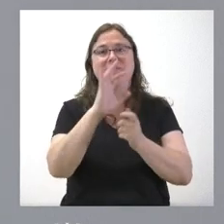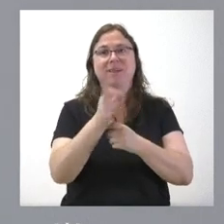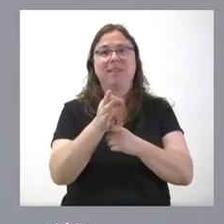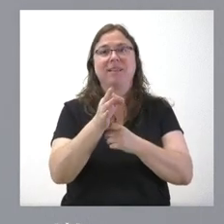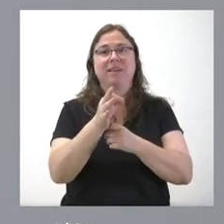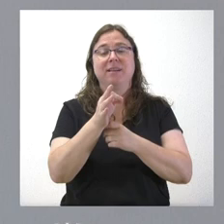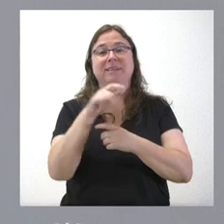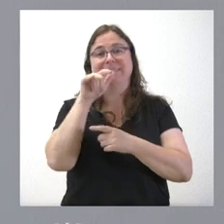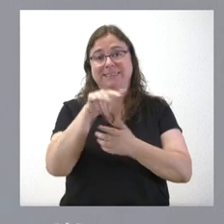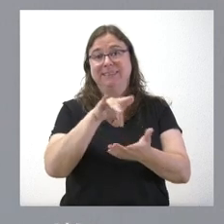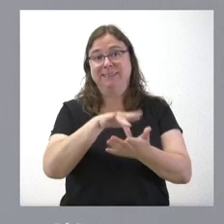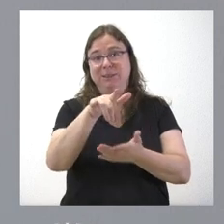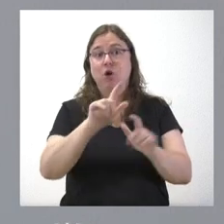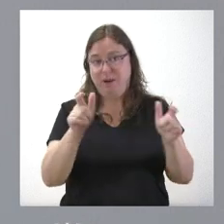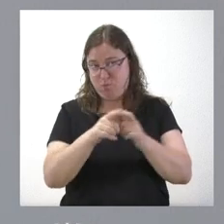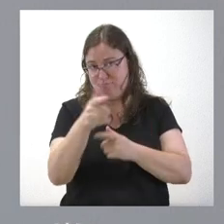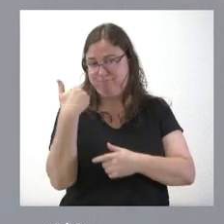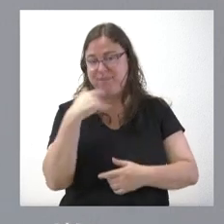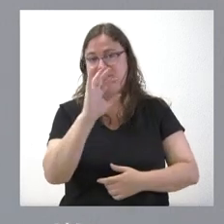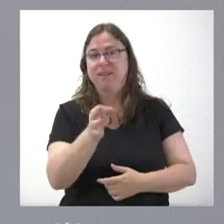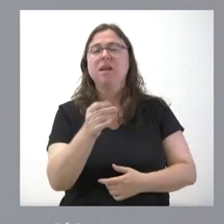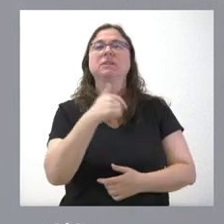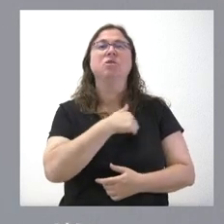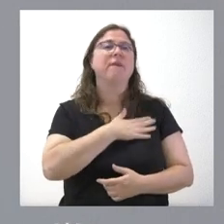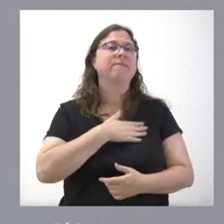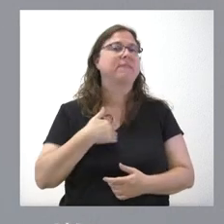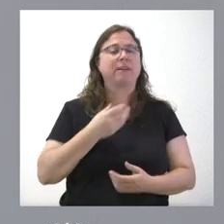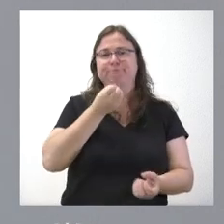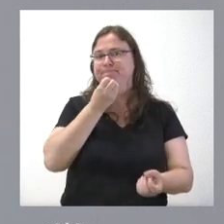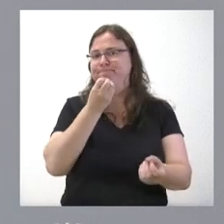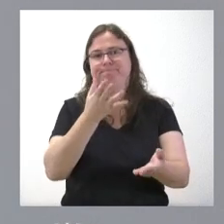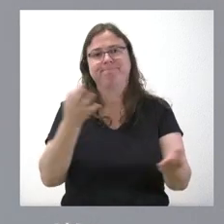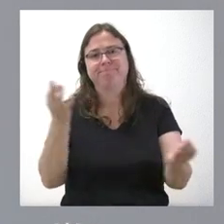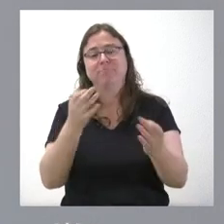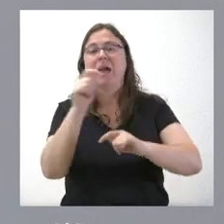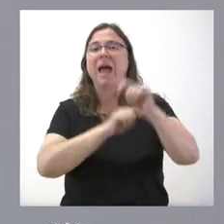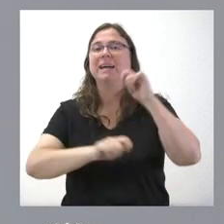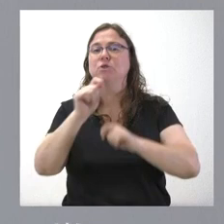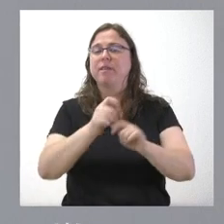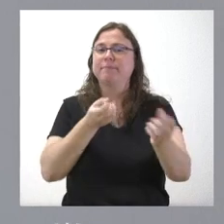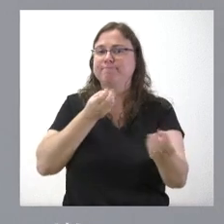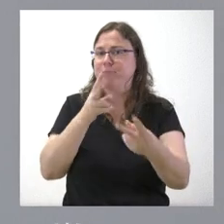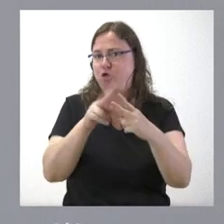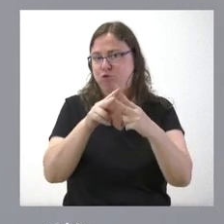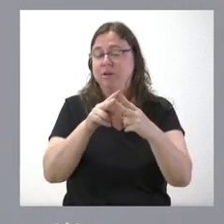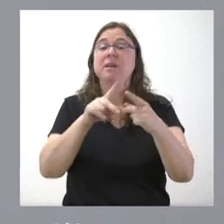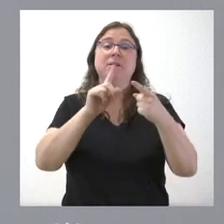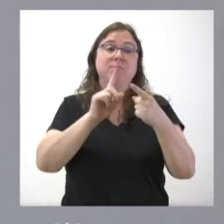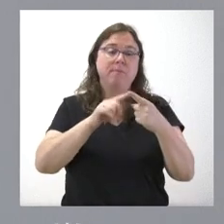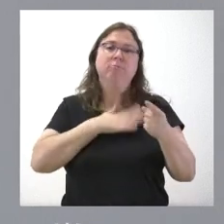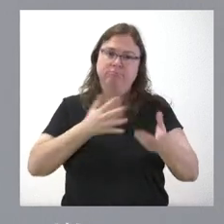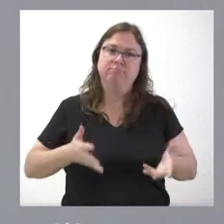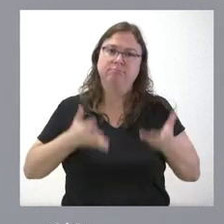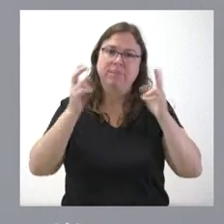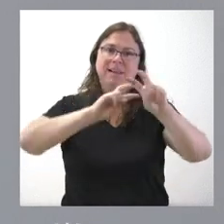esta fue una de ellas yo la idea que le transmití a esta asociación era doble en primer lugar nuestra disposición favorable a la